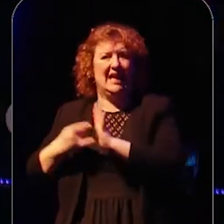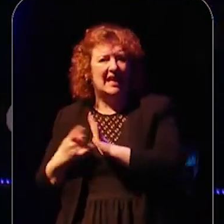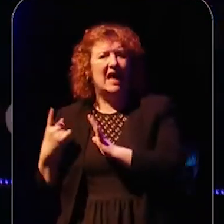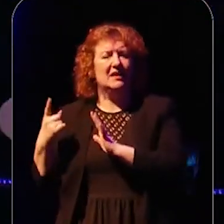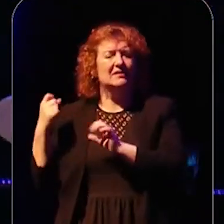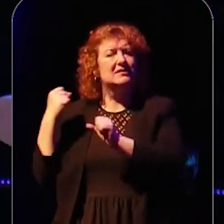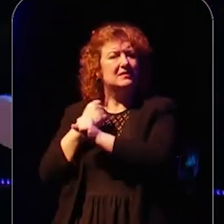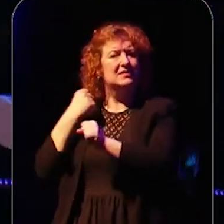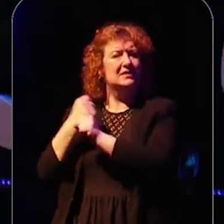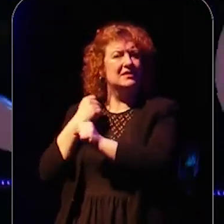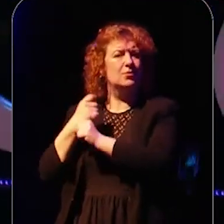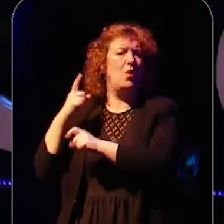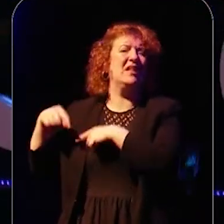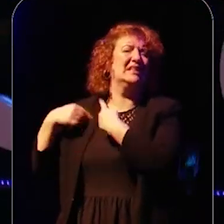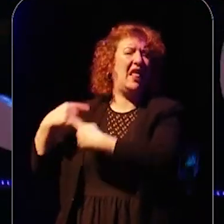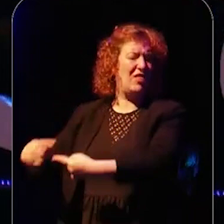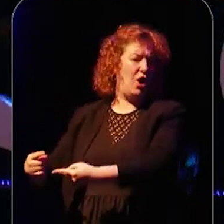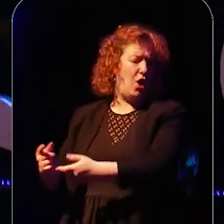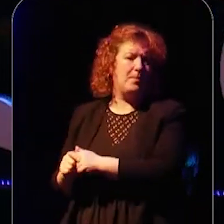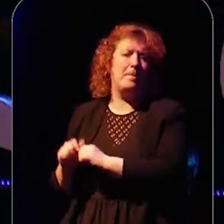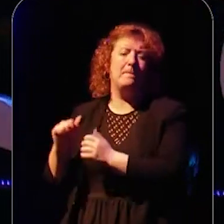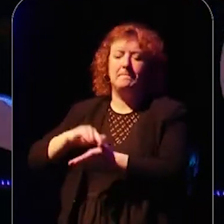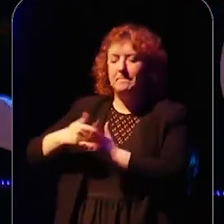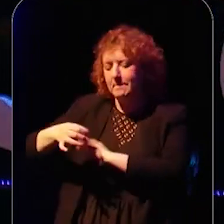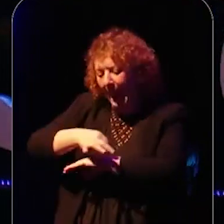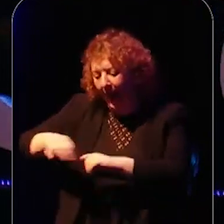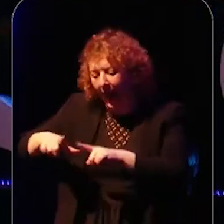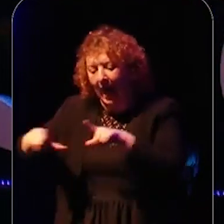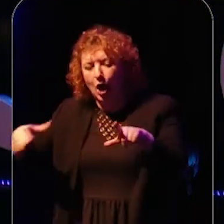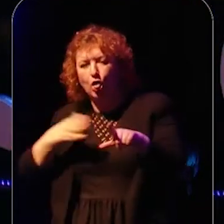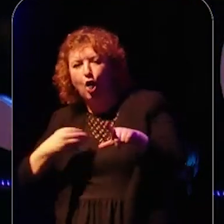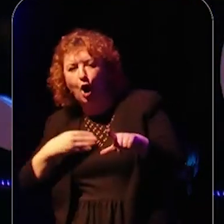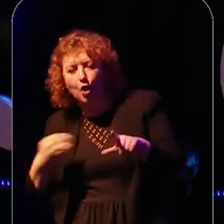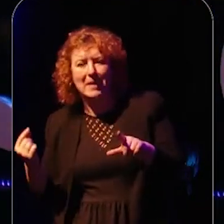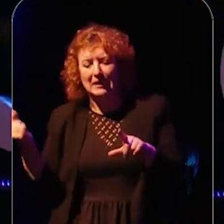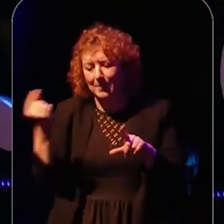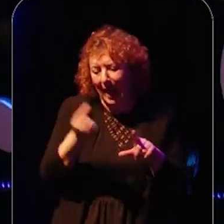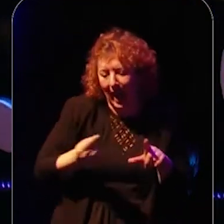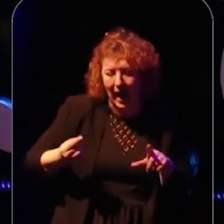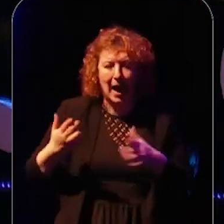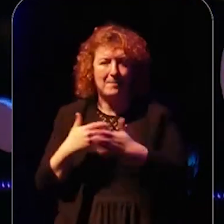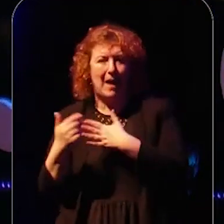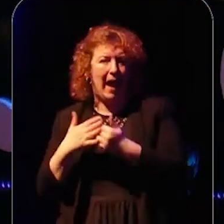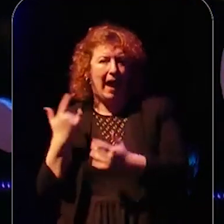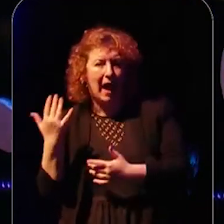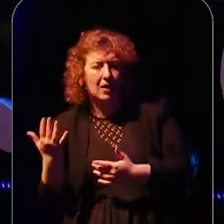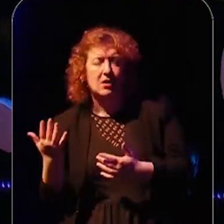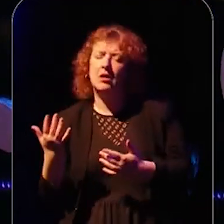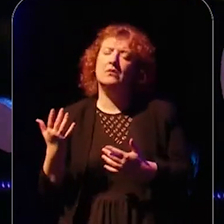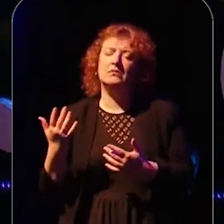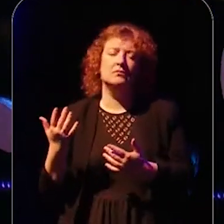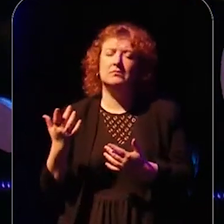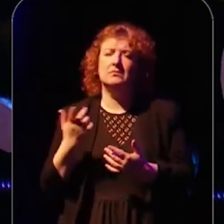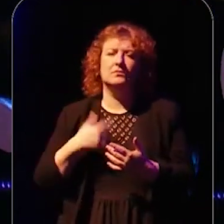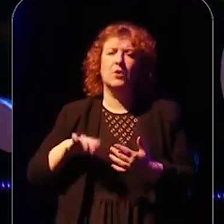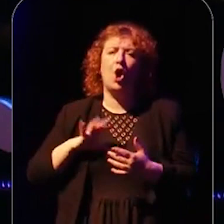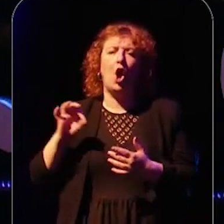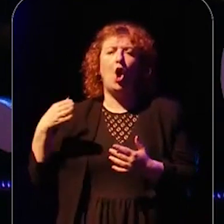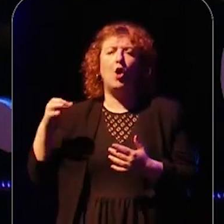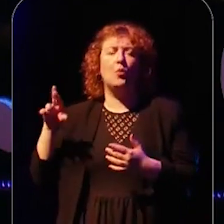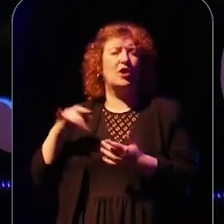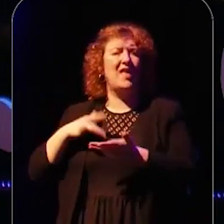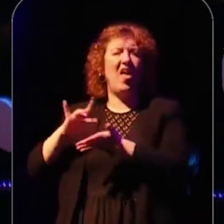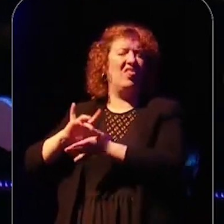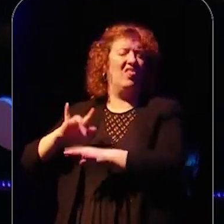se ha trabajado de forma tradicional. Muchos planos, muchos documentos, todo a mano. Oboria lo que hace es integrarlo todo en un solo